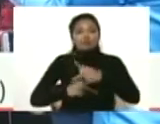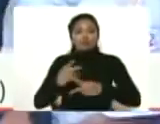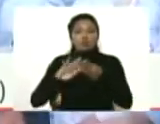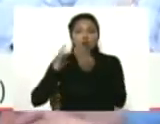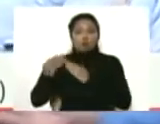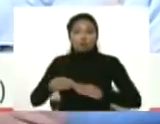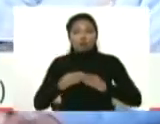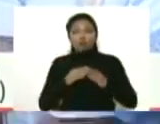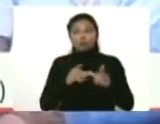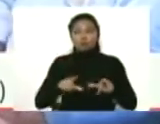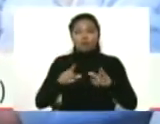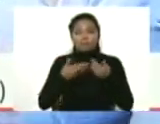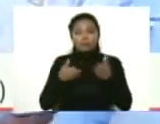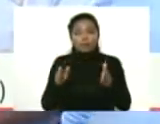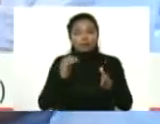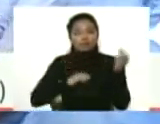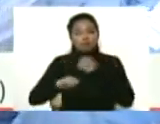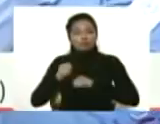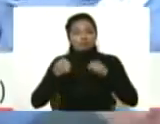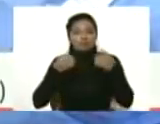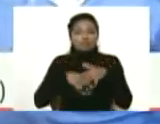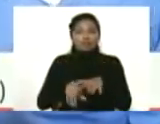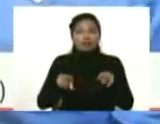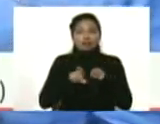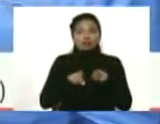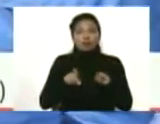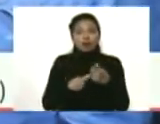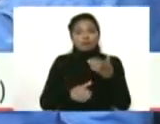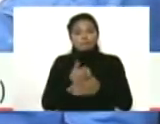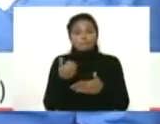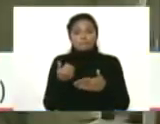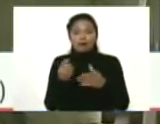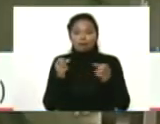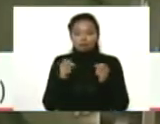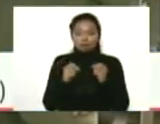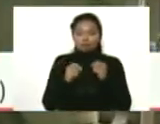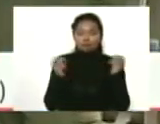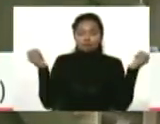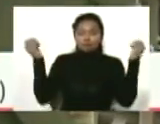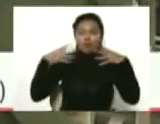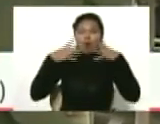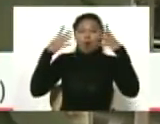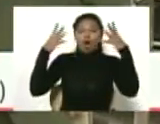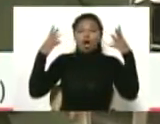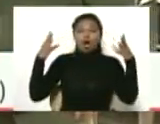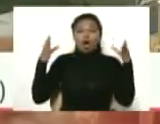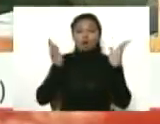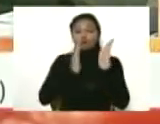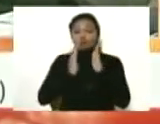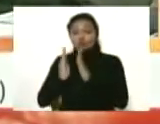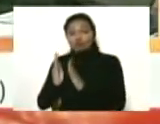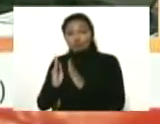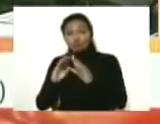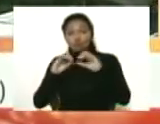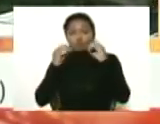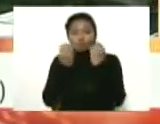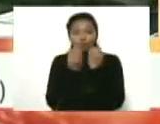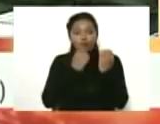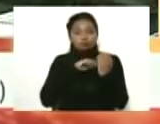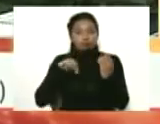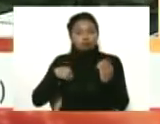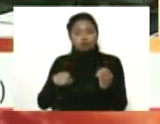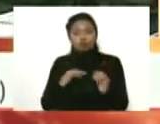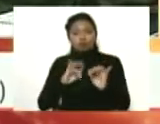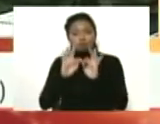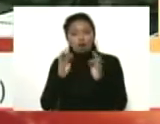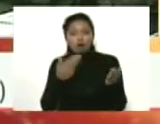en las unidades populares de defensa integral. Es la mágica organización que estamos